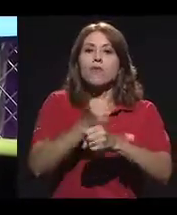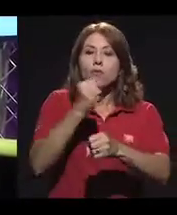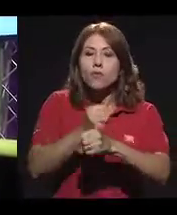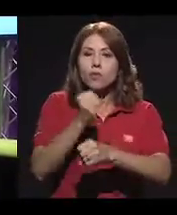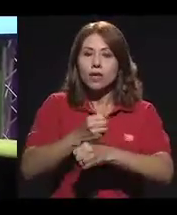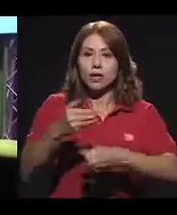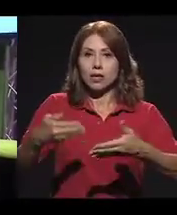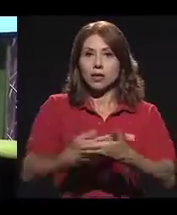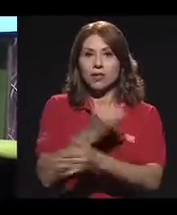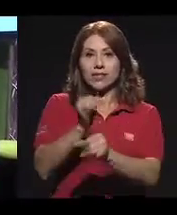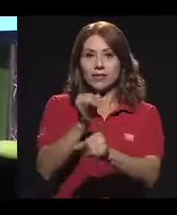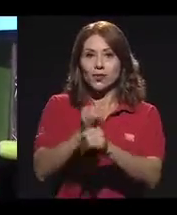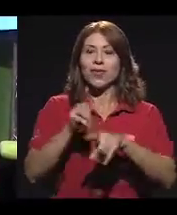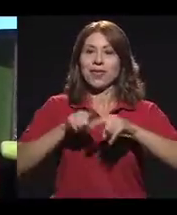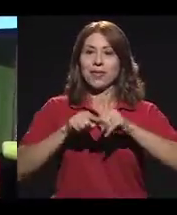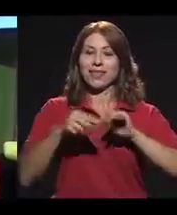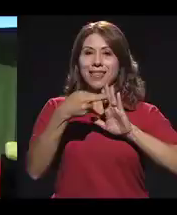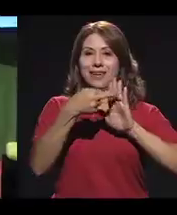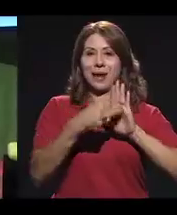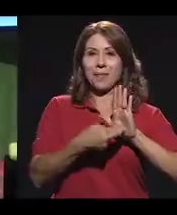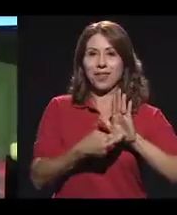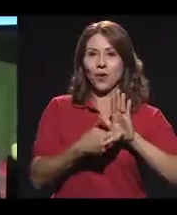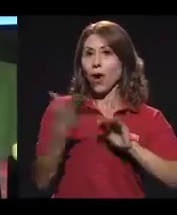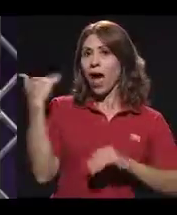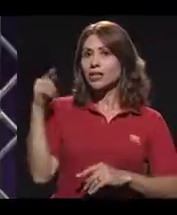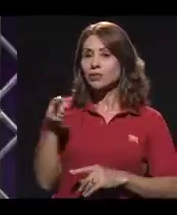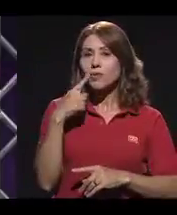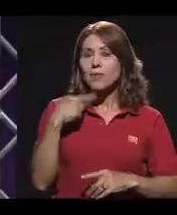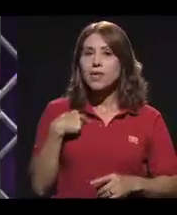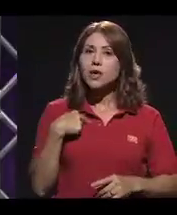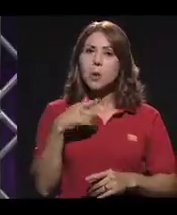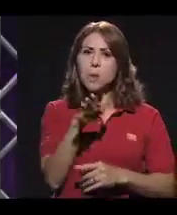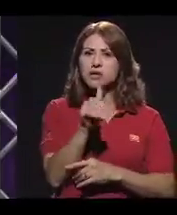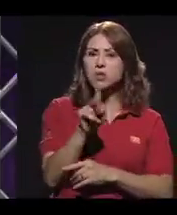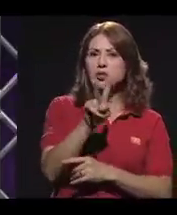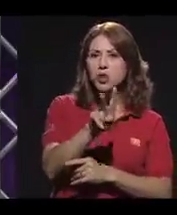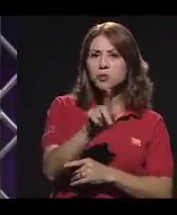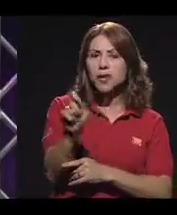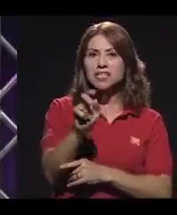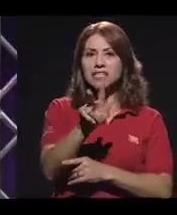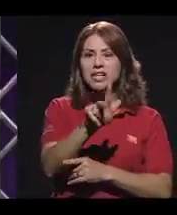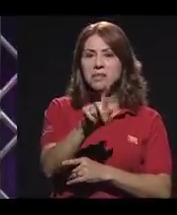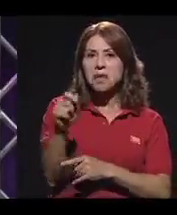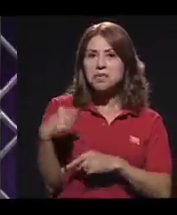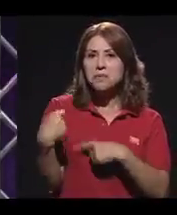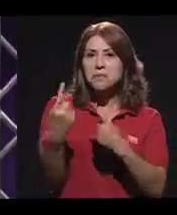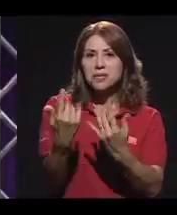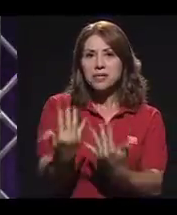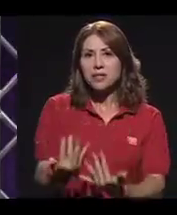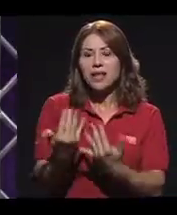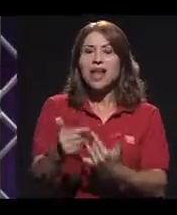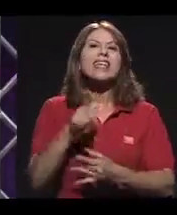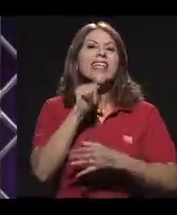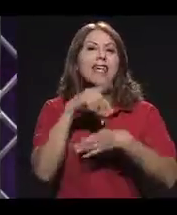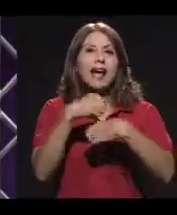de ese reglamento. Usted me mencionaba antes fuera de cámara, de 2 a 3 meses se espera. ¿Cómo es el proceso para crear este reglamento? ¿Quién lo hace? Para que la gente